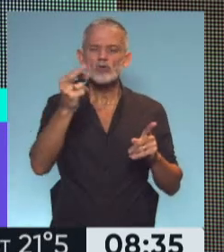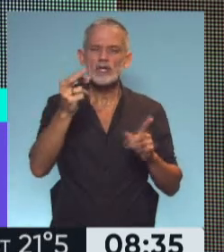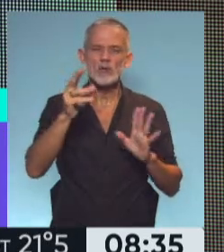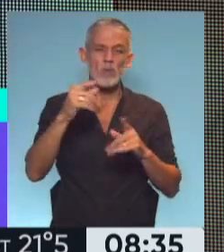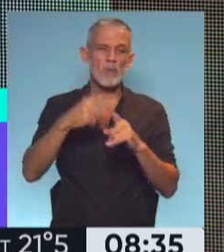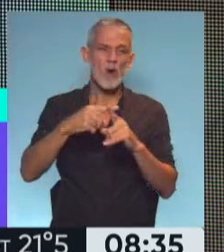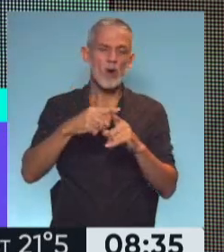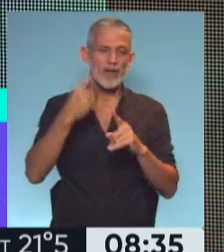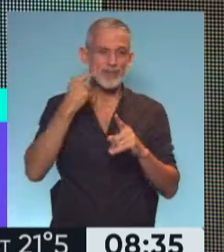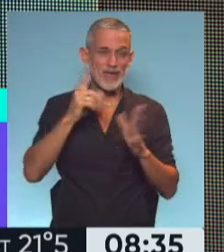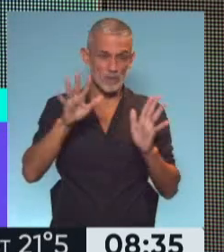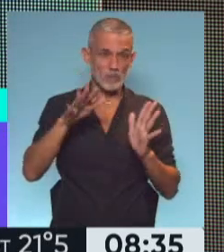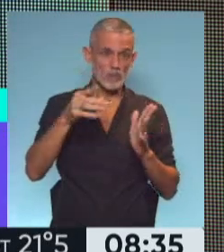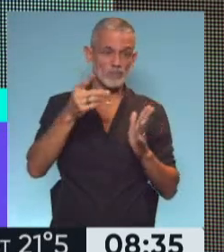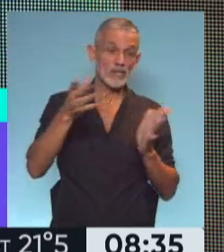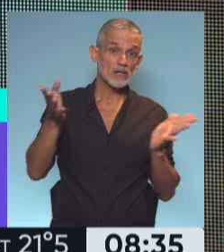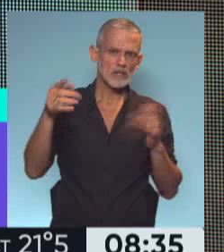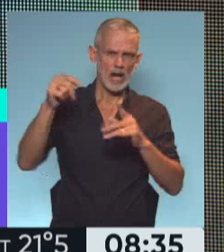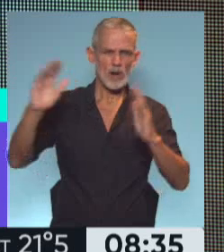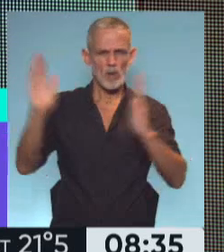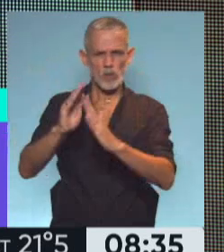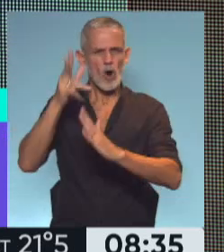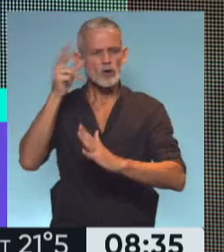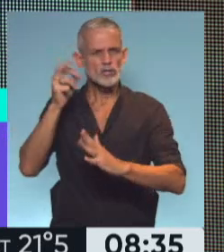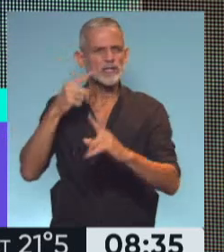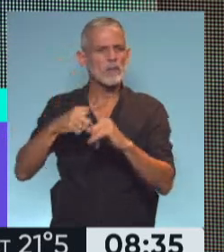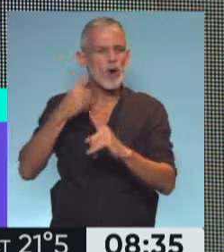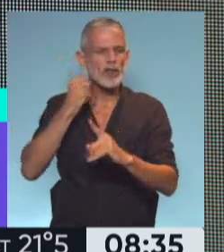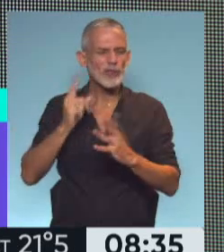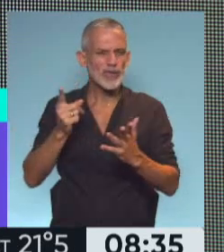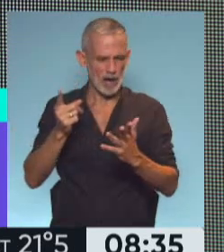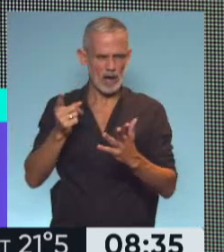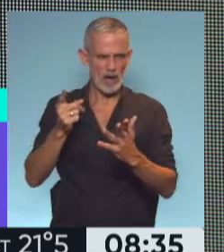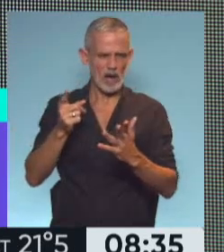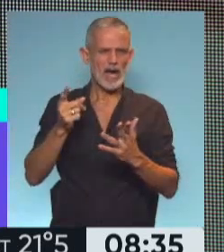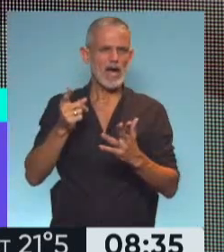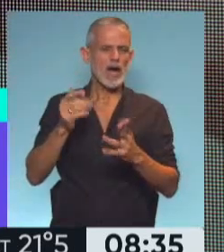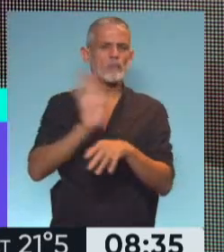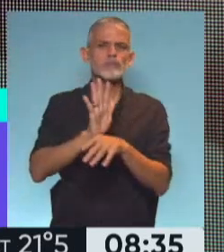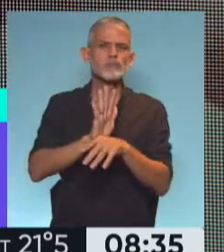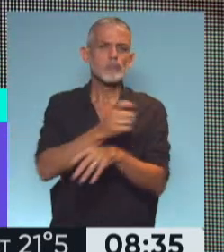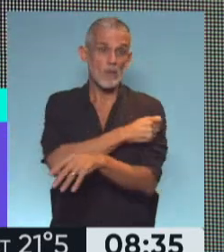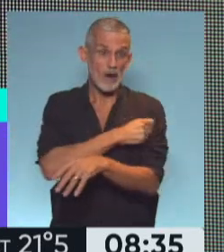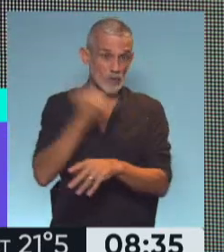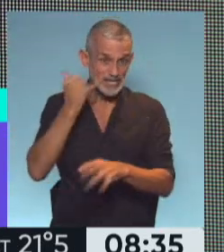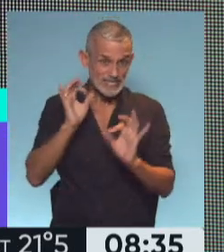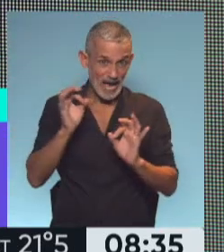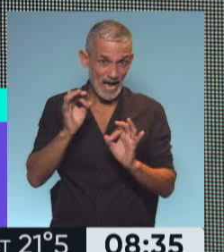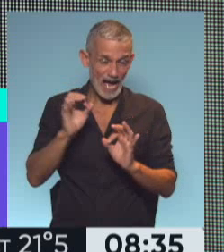promedio de 70, 80 muertos por día. ¿Ese es el resultado de que ya tenemos 4 o 5 millones de vacunados en la